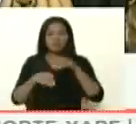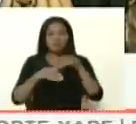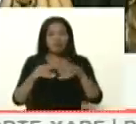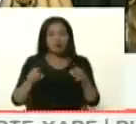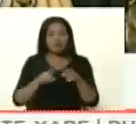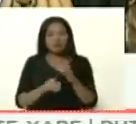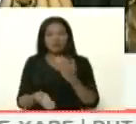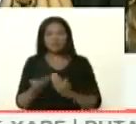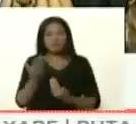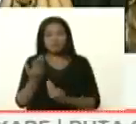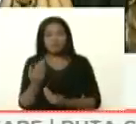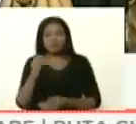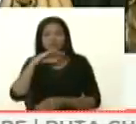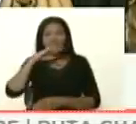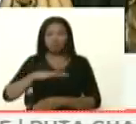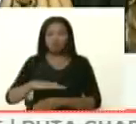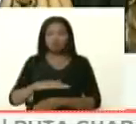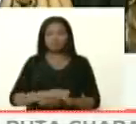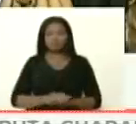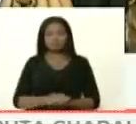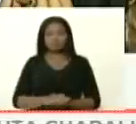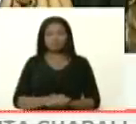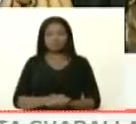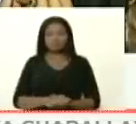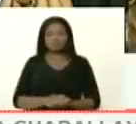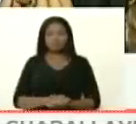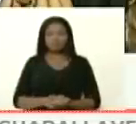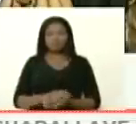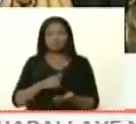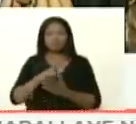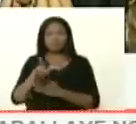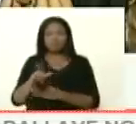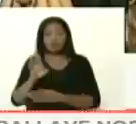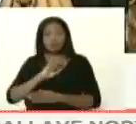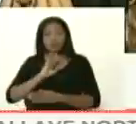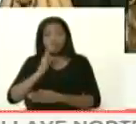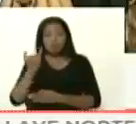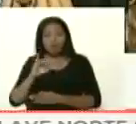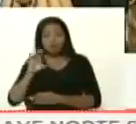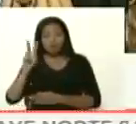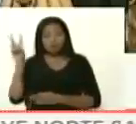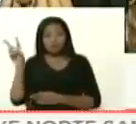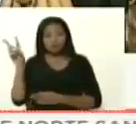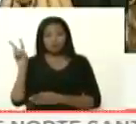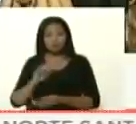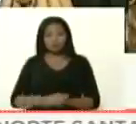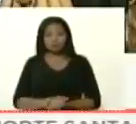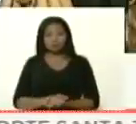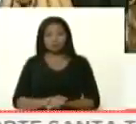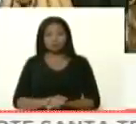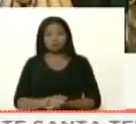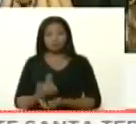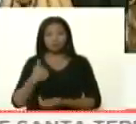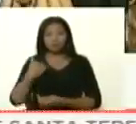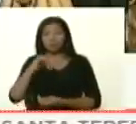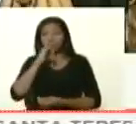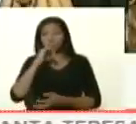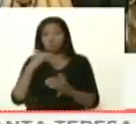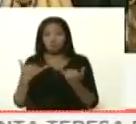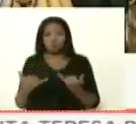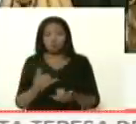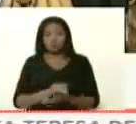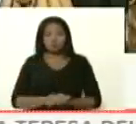muy importante en la historia de la aeronáutica civil de Venezuela. Yo anuncio